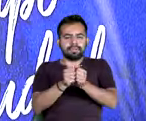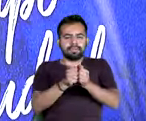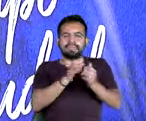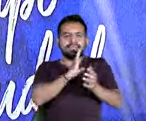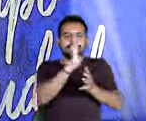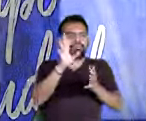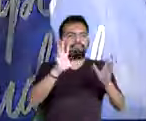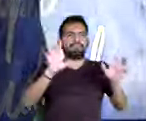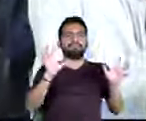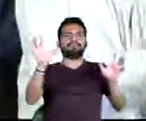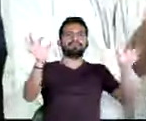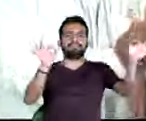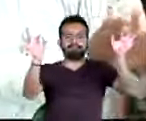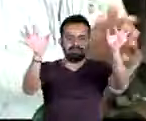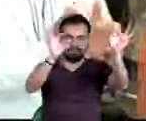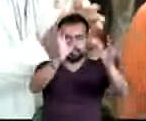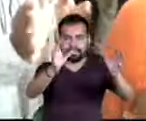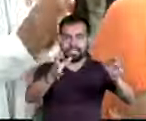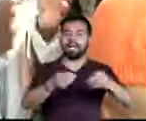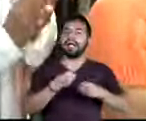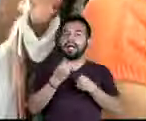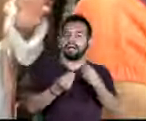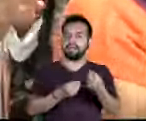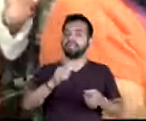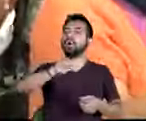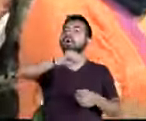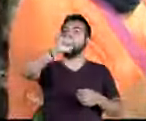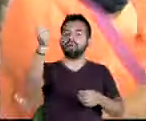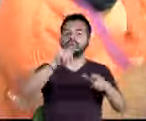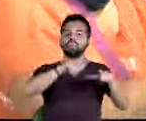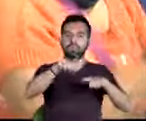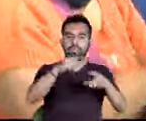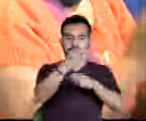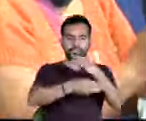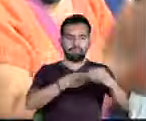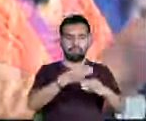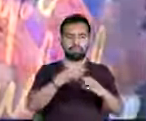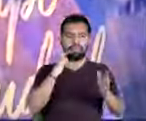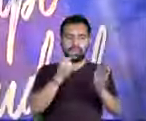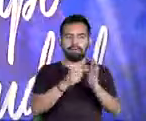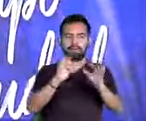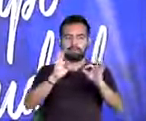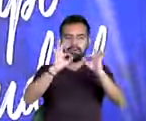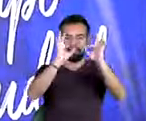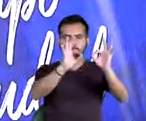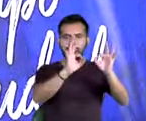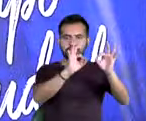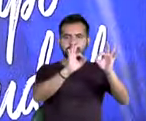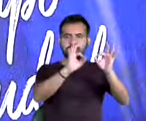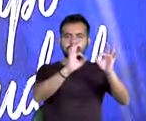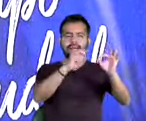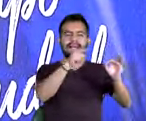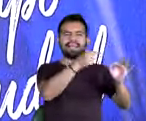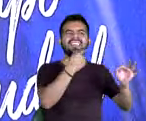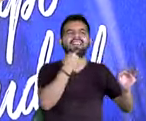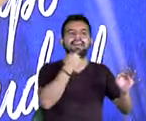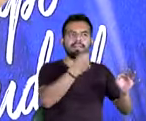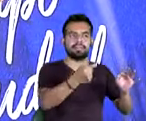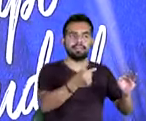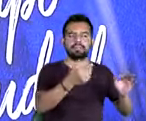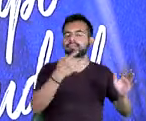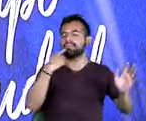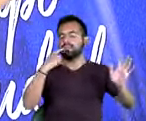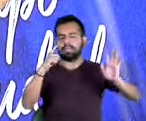mundo. ¿Qué sucede en otras capitales del mundo? Usted tiene un chip y en ese chip tiene que decir, por ejemplo, si